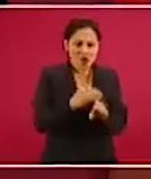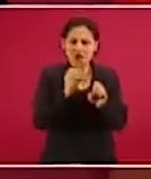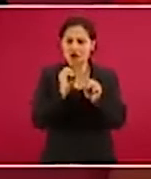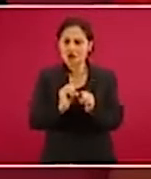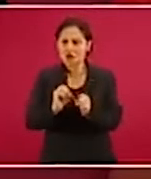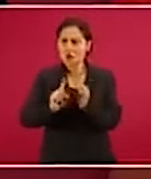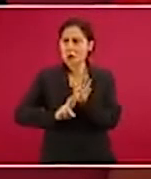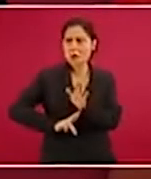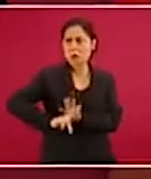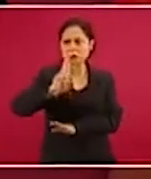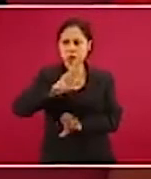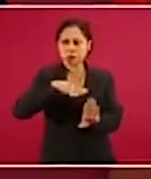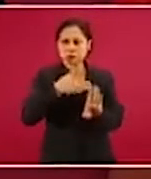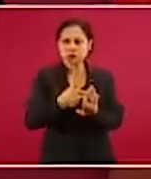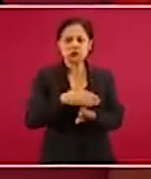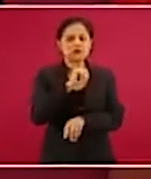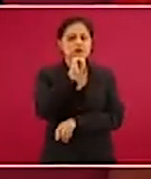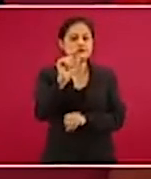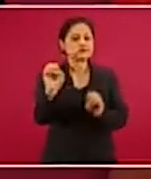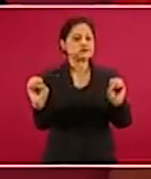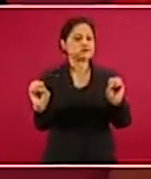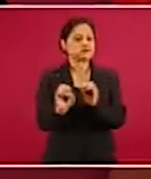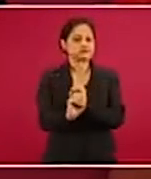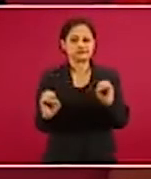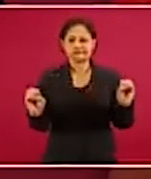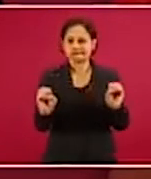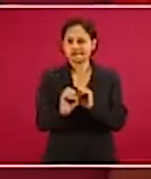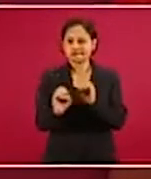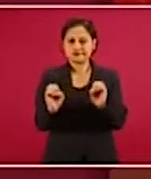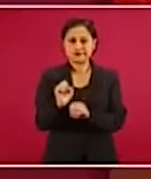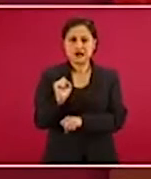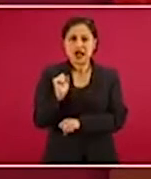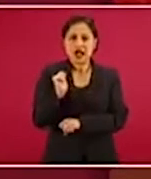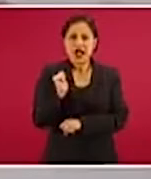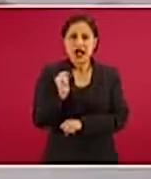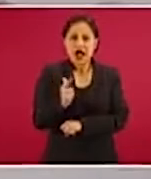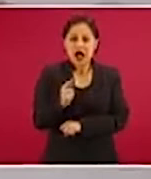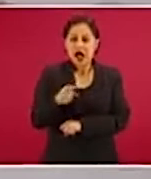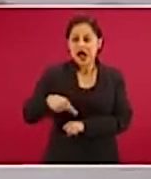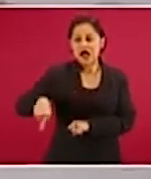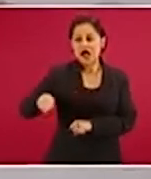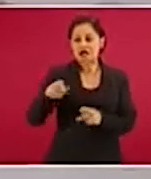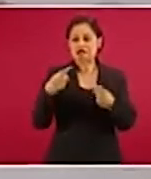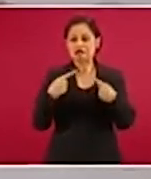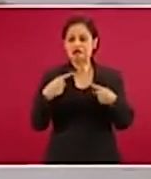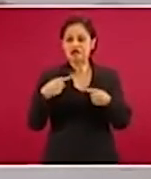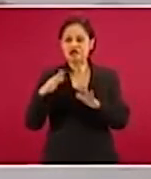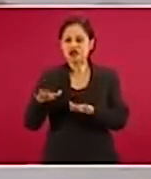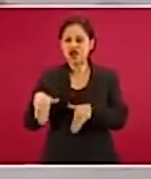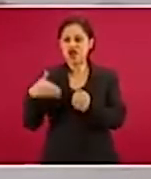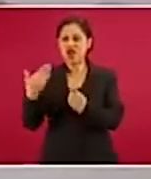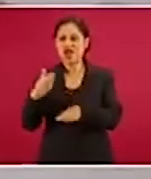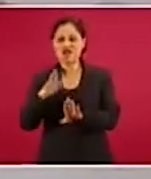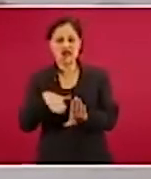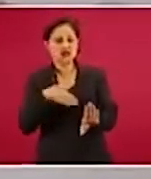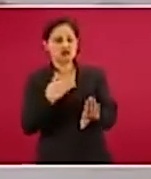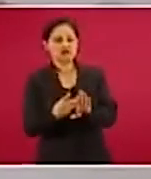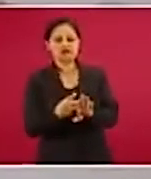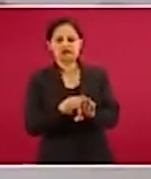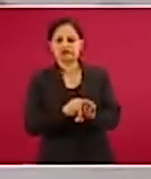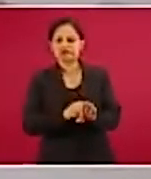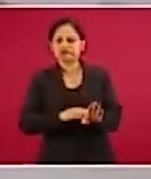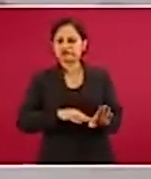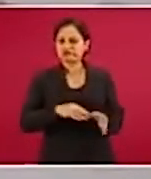de daños que acrediten que existió un posible acto de sabotaje o de explosivos esto